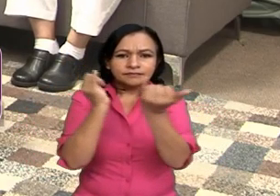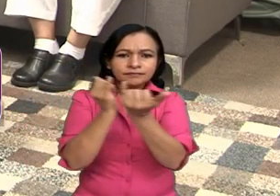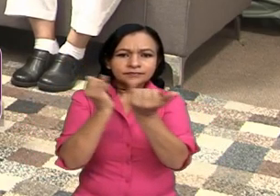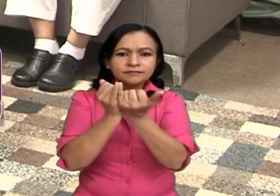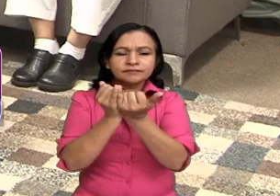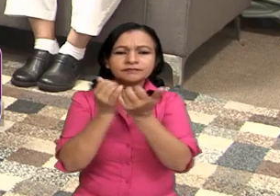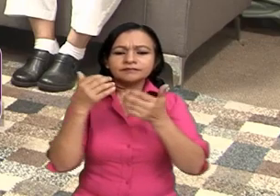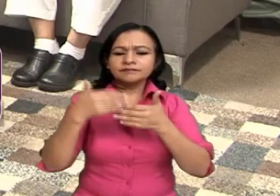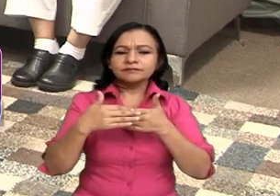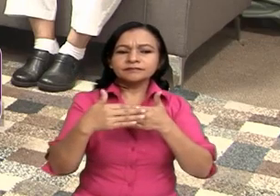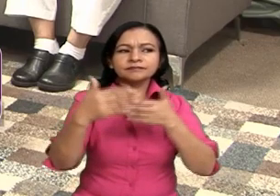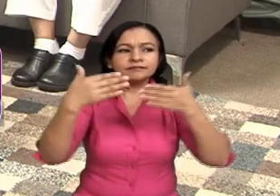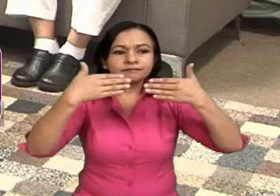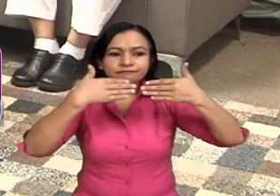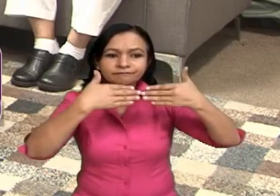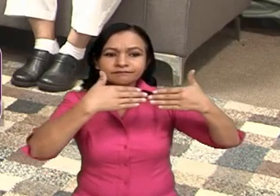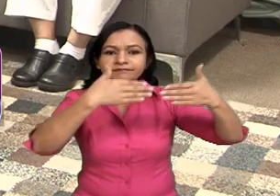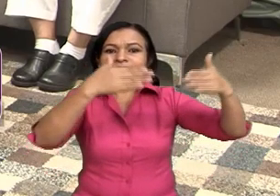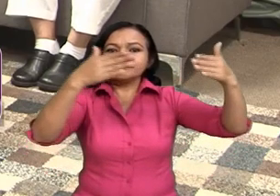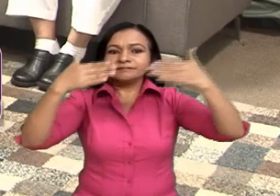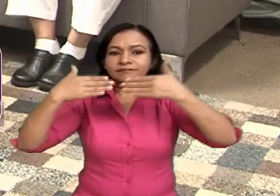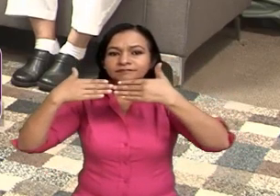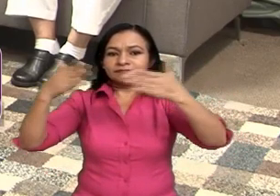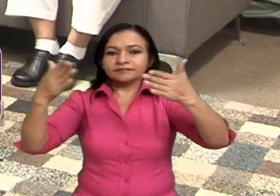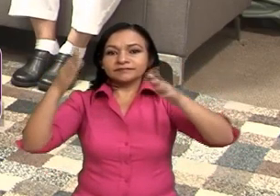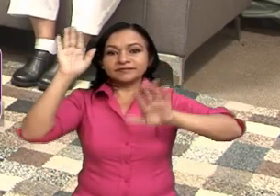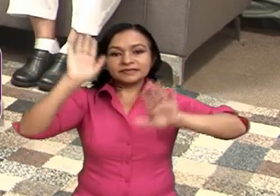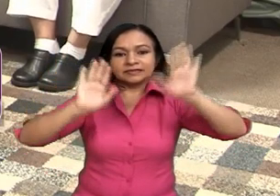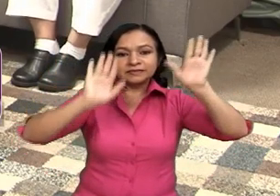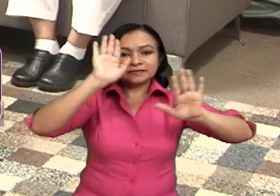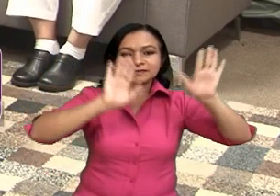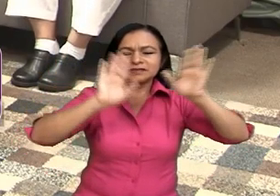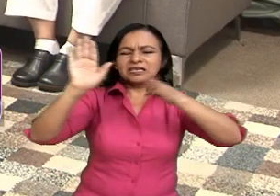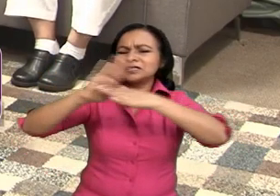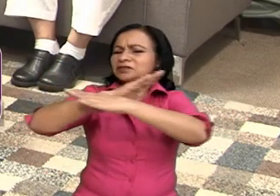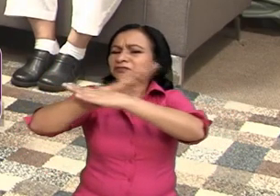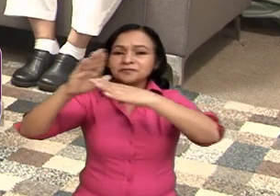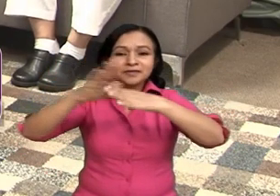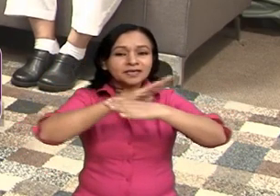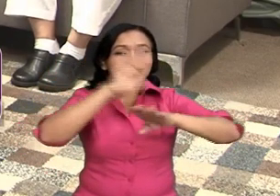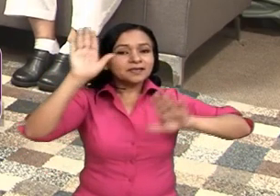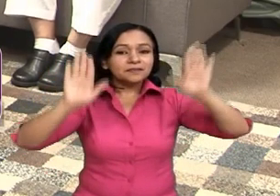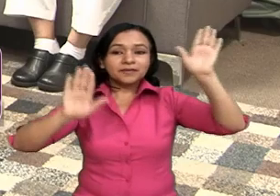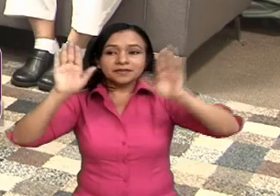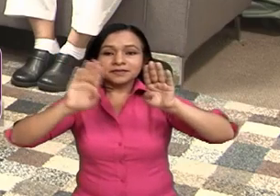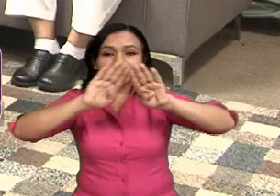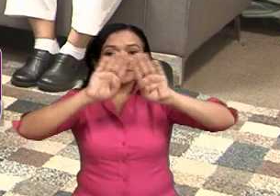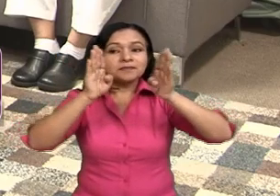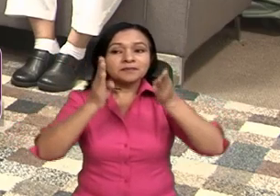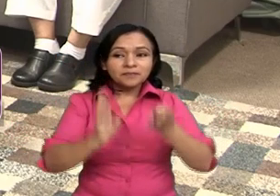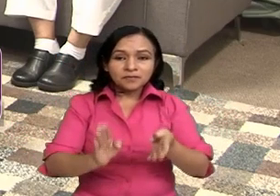cuando se abre el abanico de participación de la mujer, en